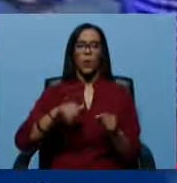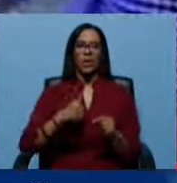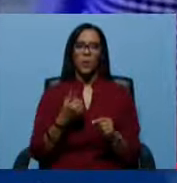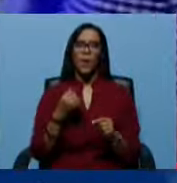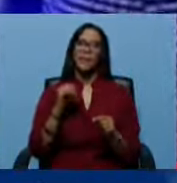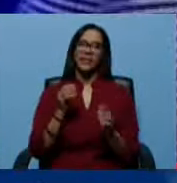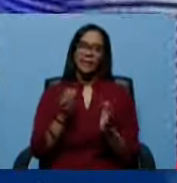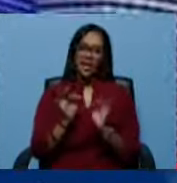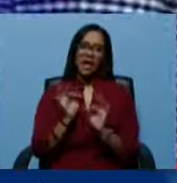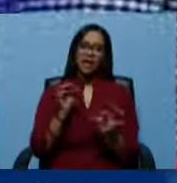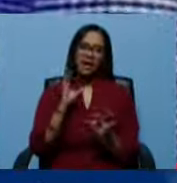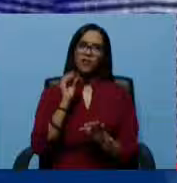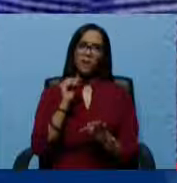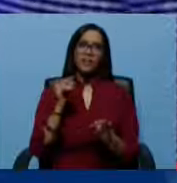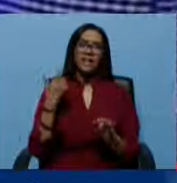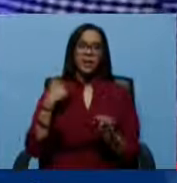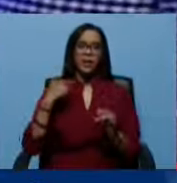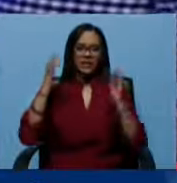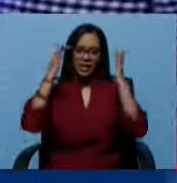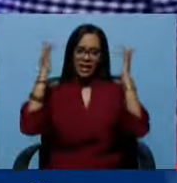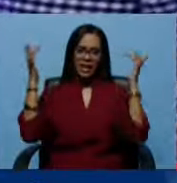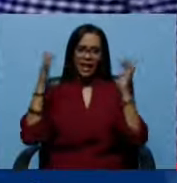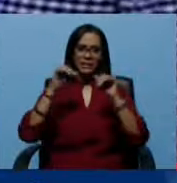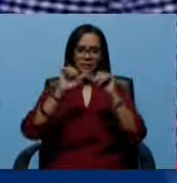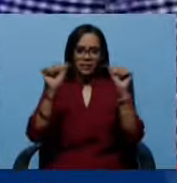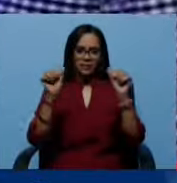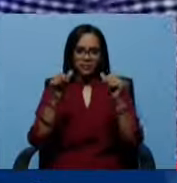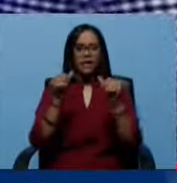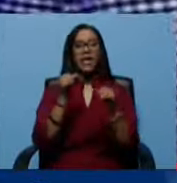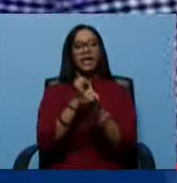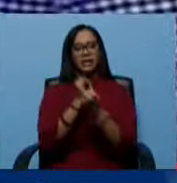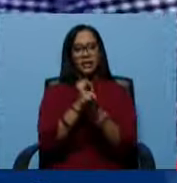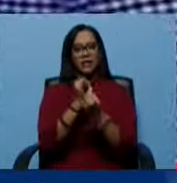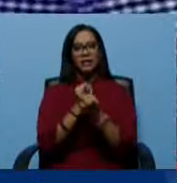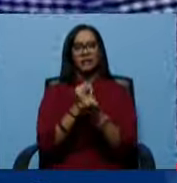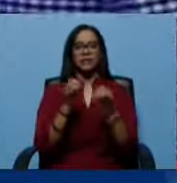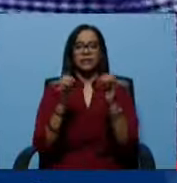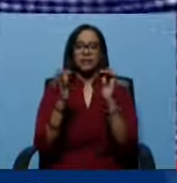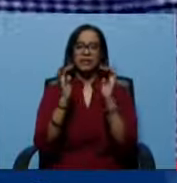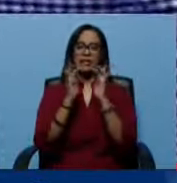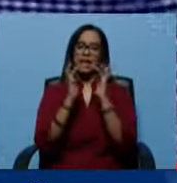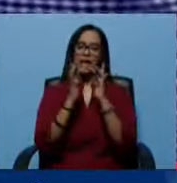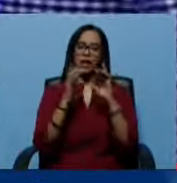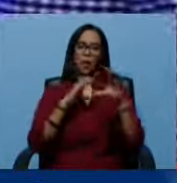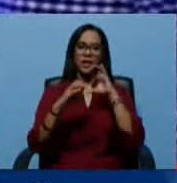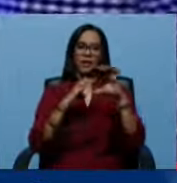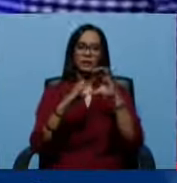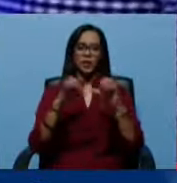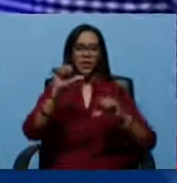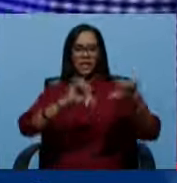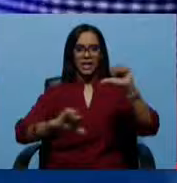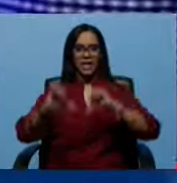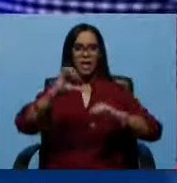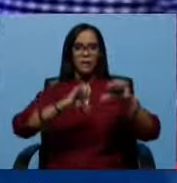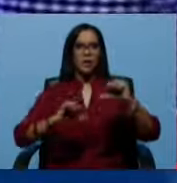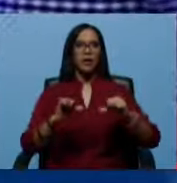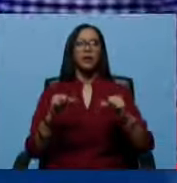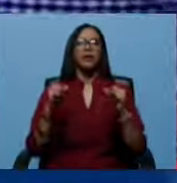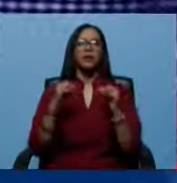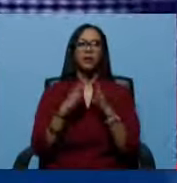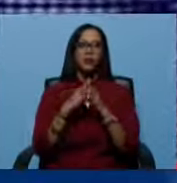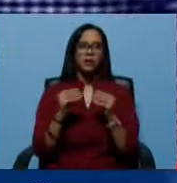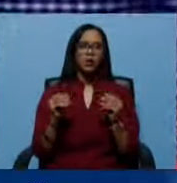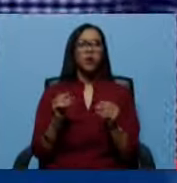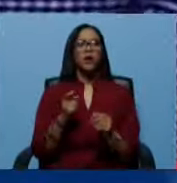mencionar que, por supuesto, tenemos inteligencia artificial, telecomunicaciones, química y todo lo que representa